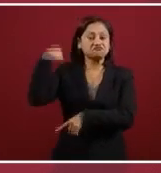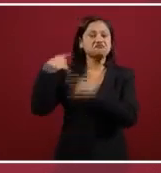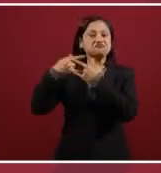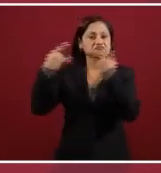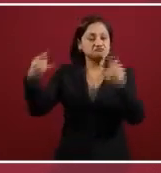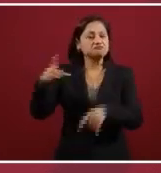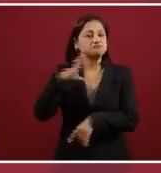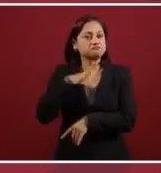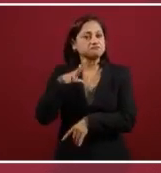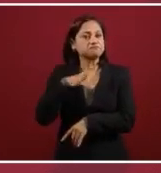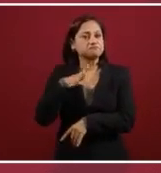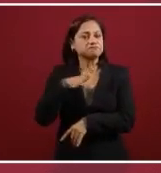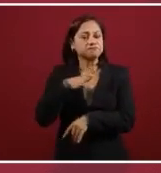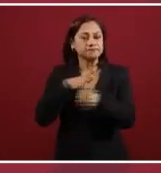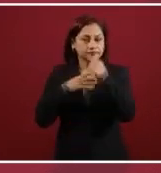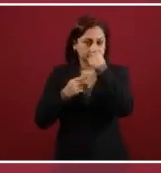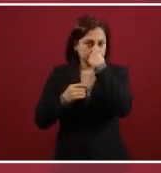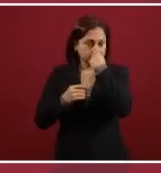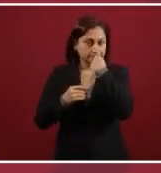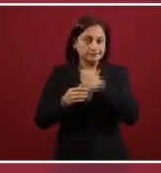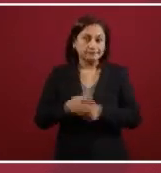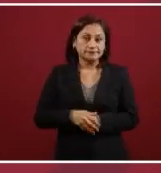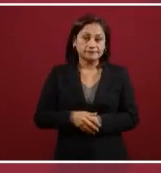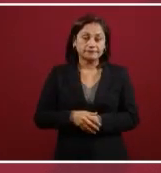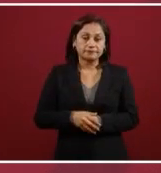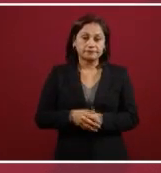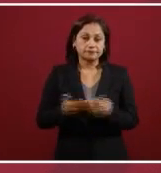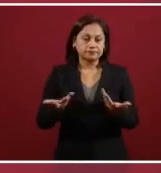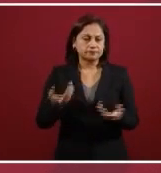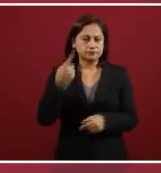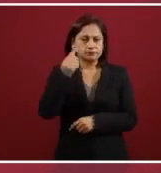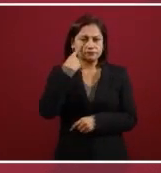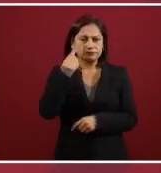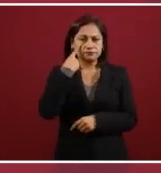inclusive se ha dado asilo